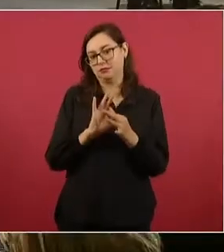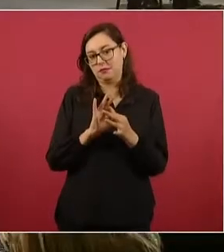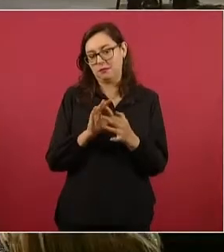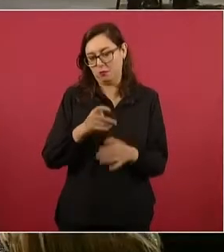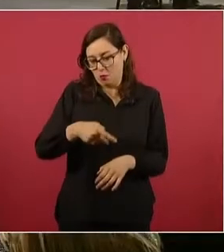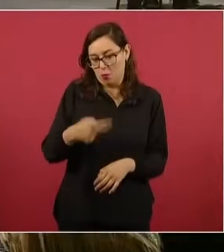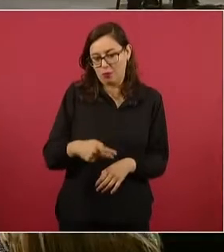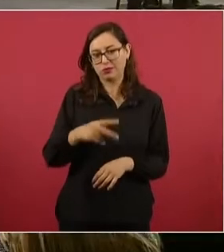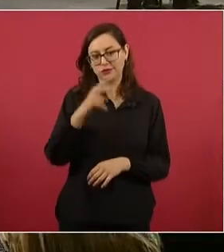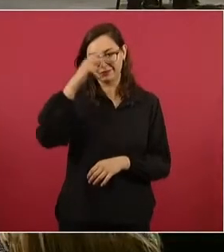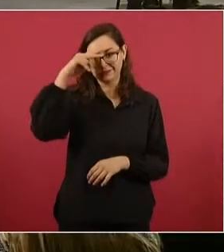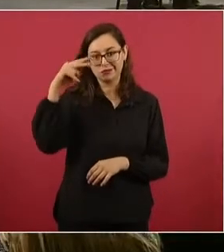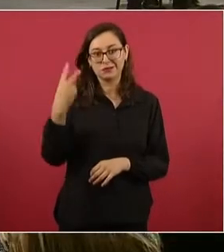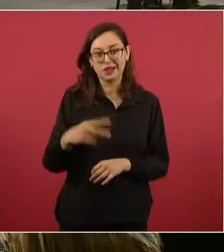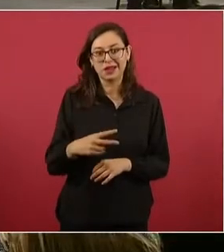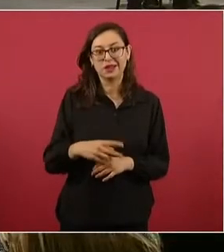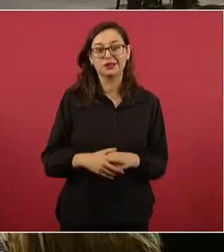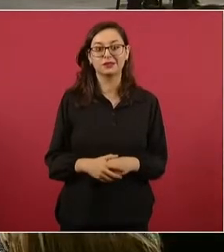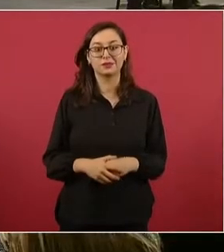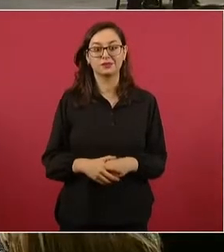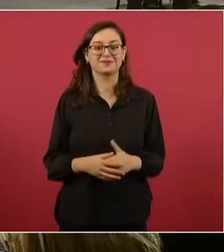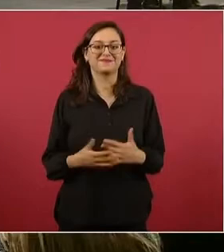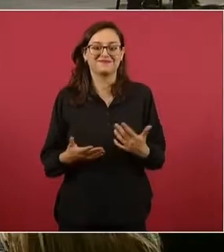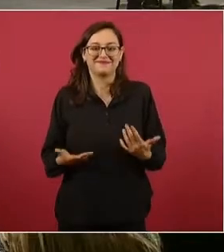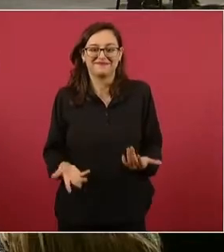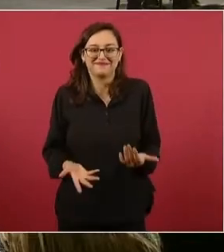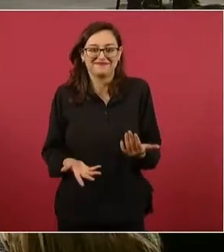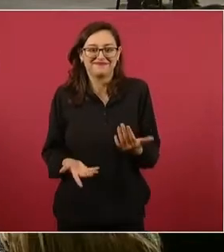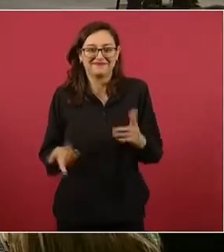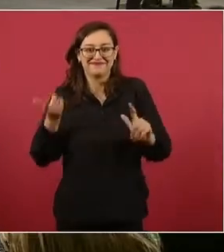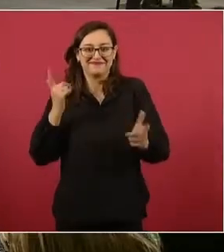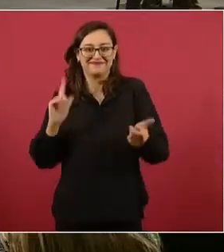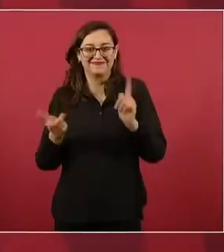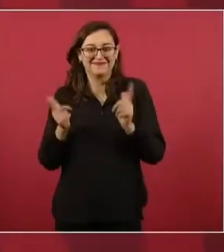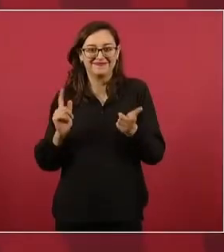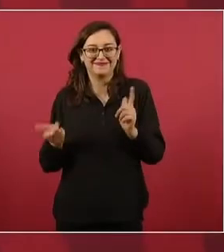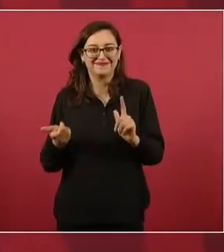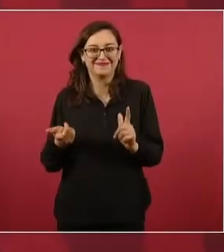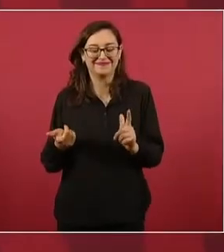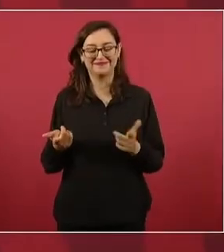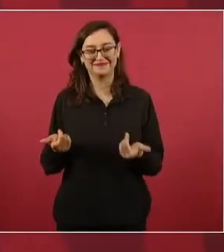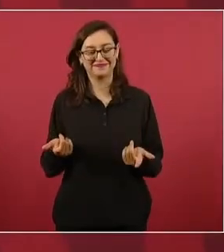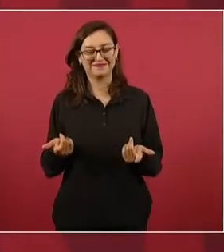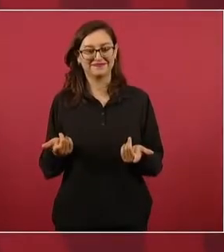los apellidos de los tejanos,